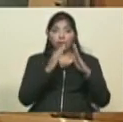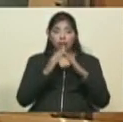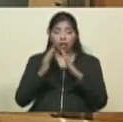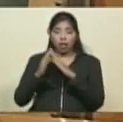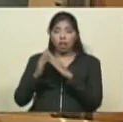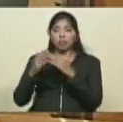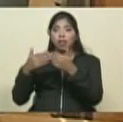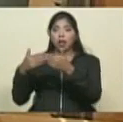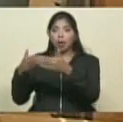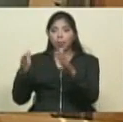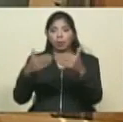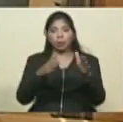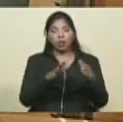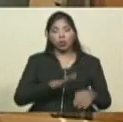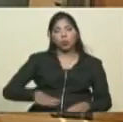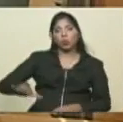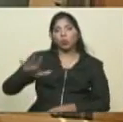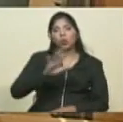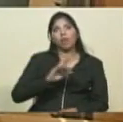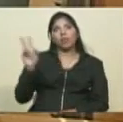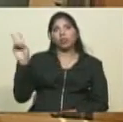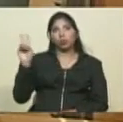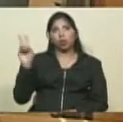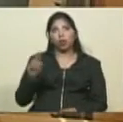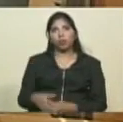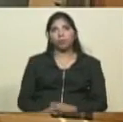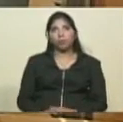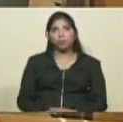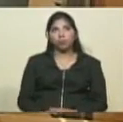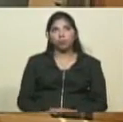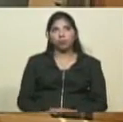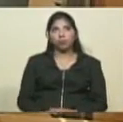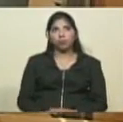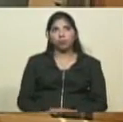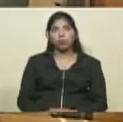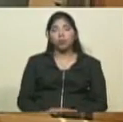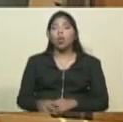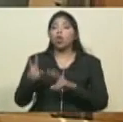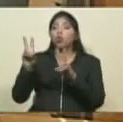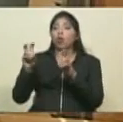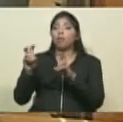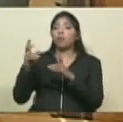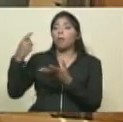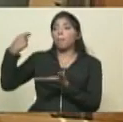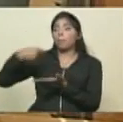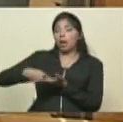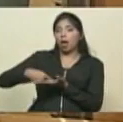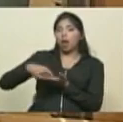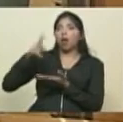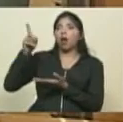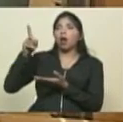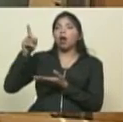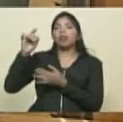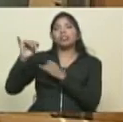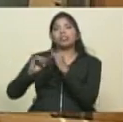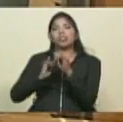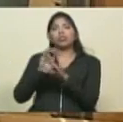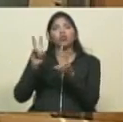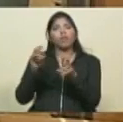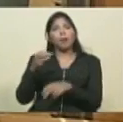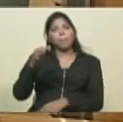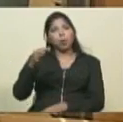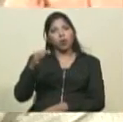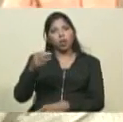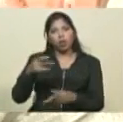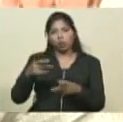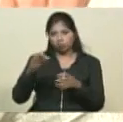territorio nacional. La creación de un nuevo esquema de pago internacional basado en una canasta de monedas extranjeras con el